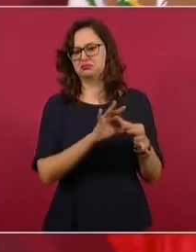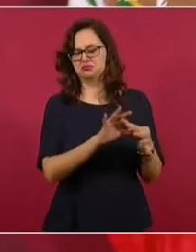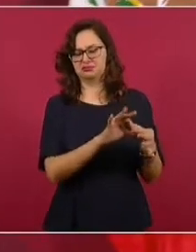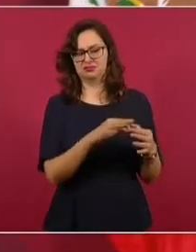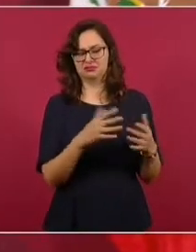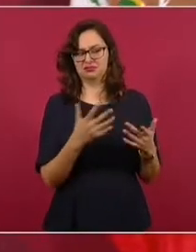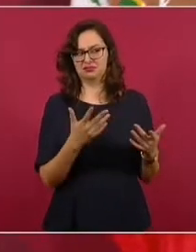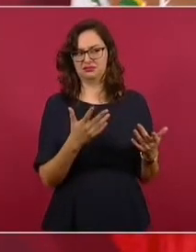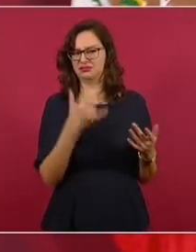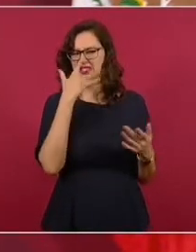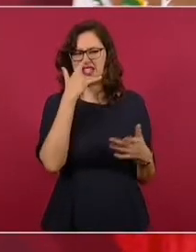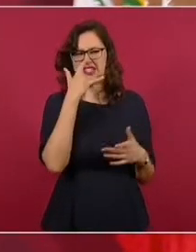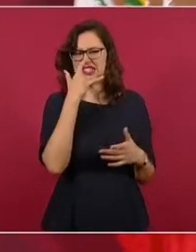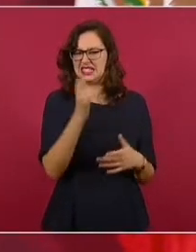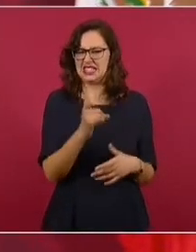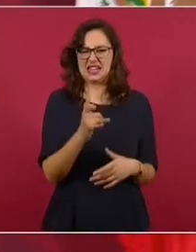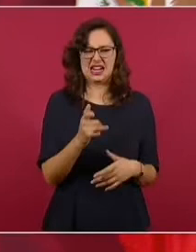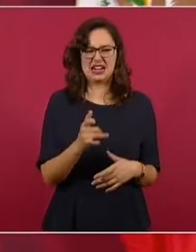extraño,